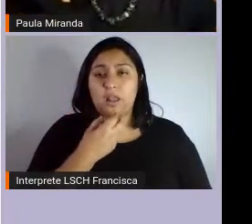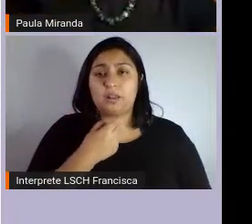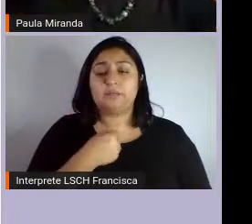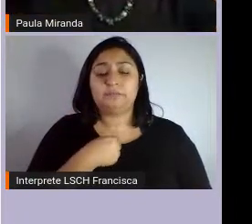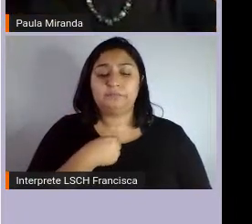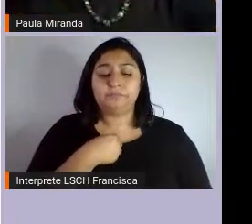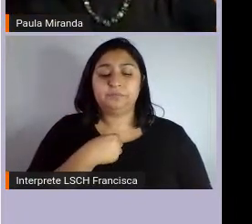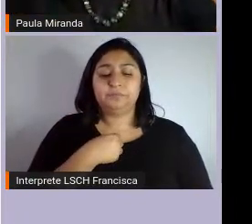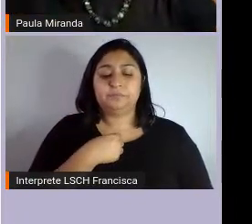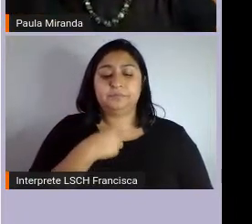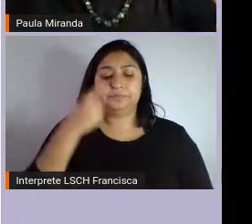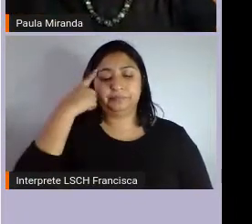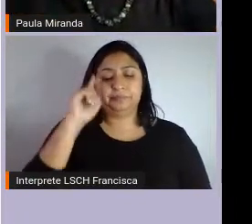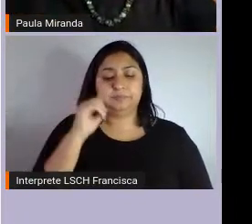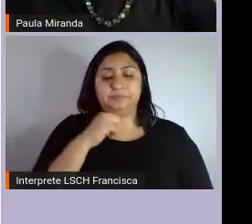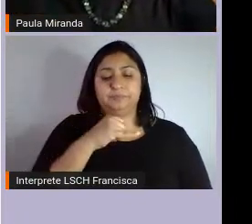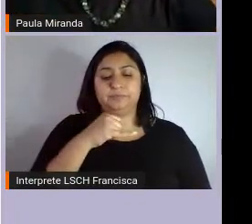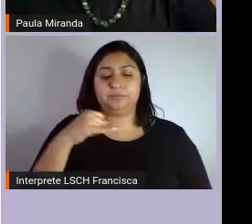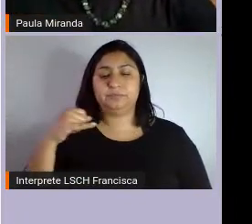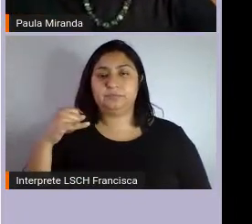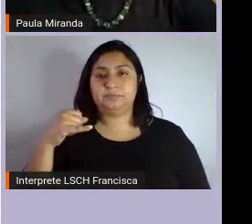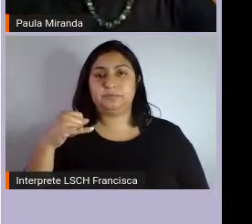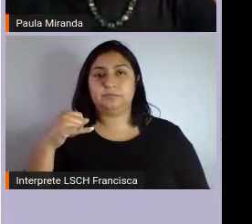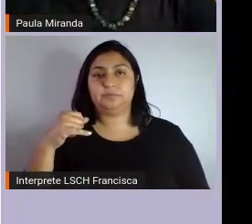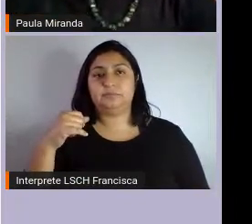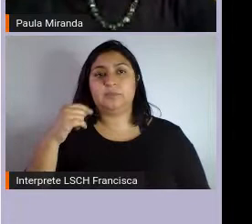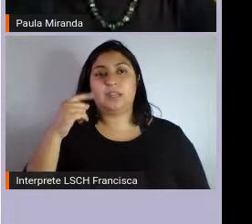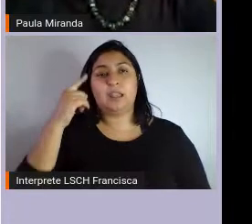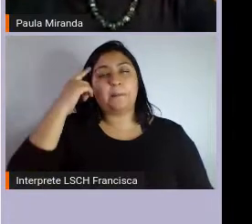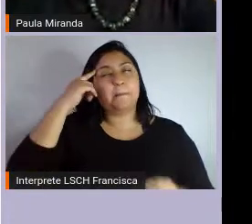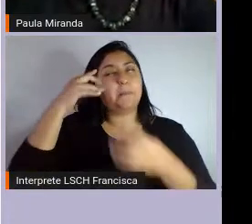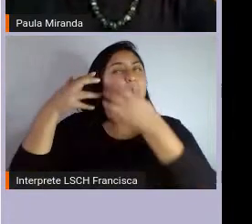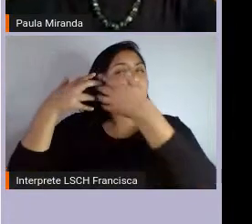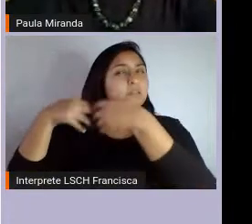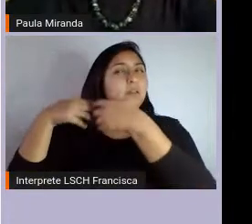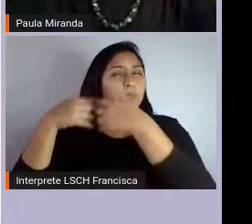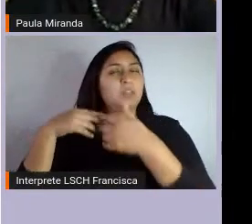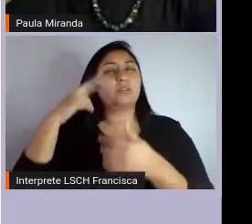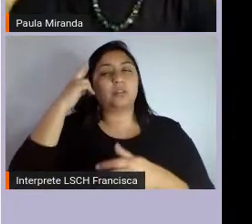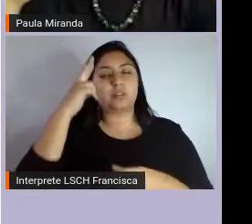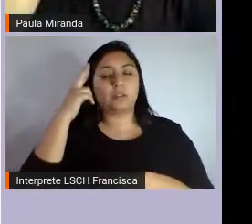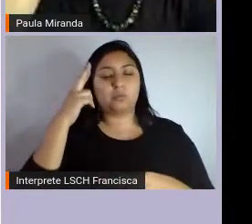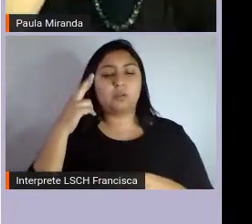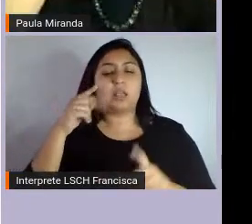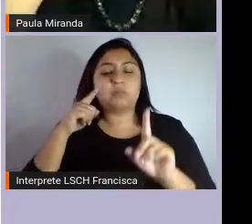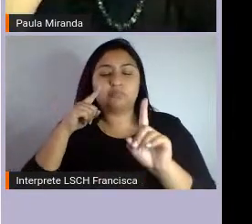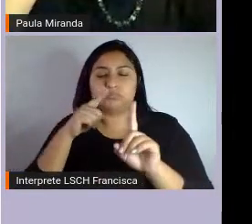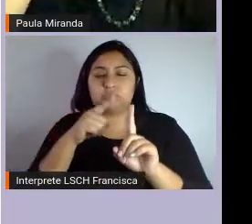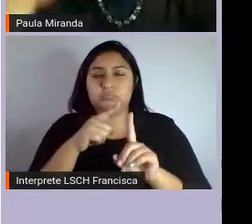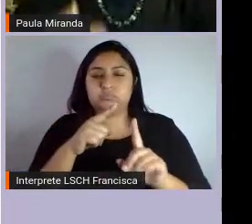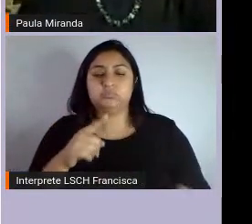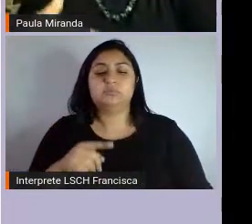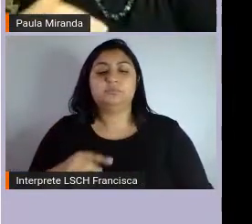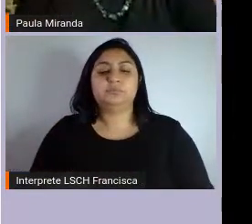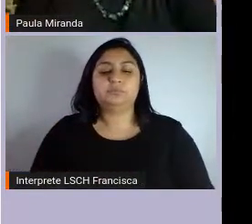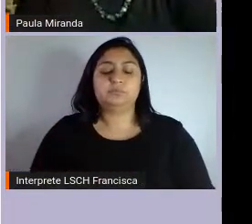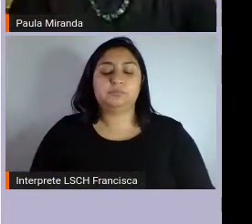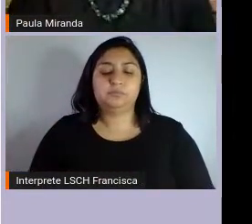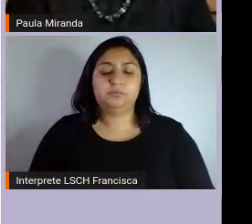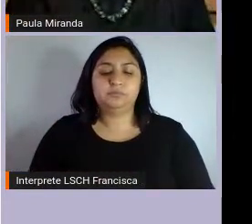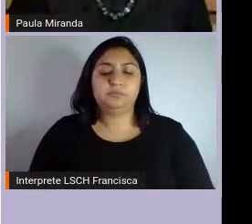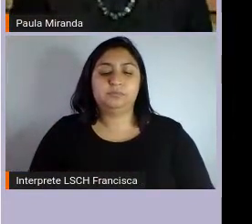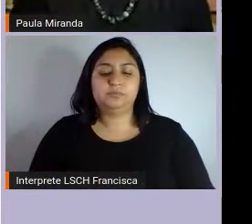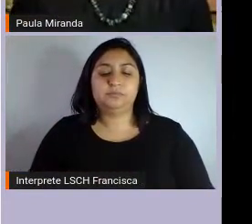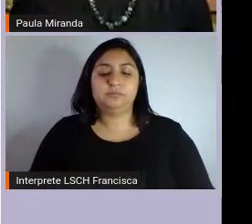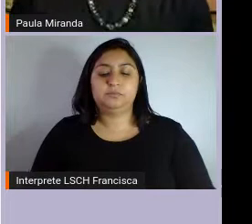Pero después está entre el pensamiento, se tiene que pensar esto, porque hay que recordar, porque hay que intencionar esa autobiografía, y afirma